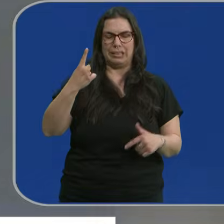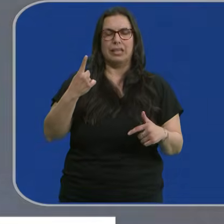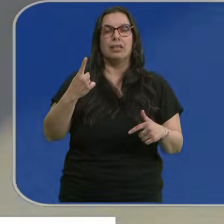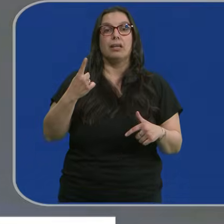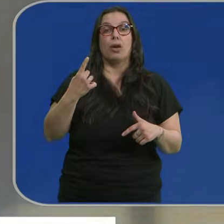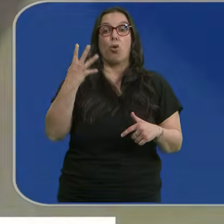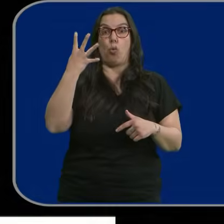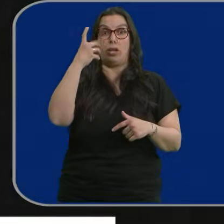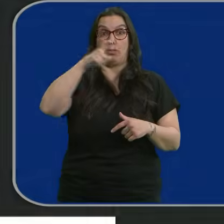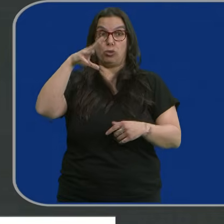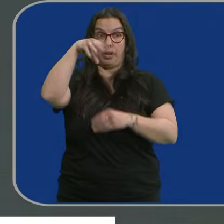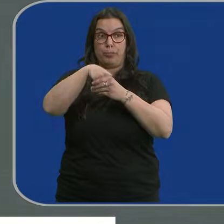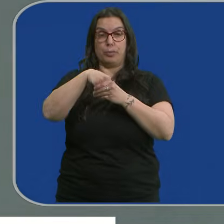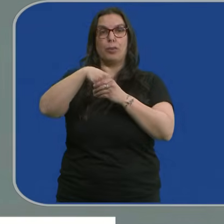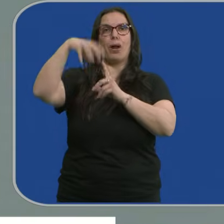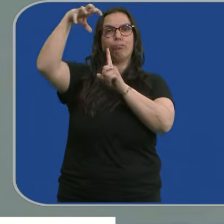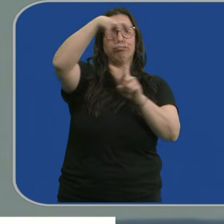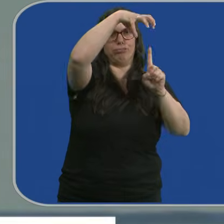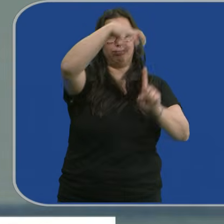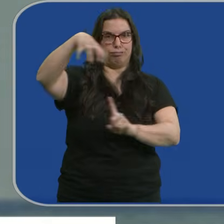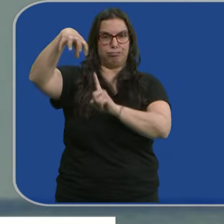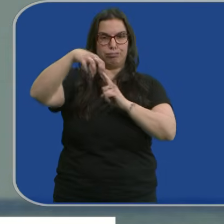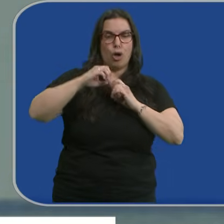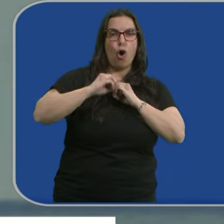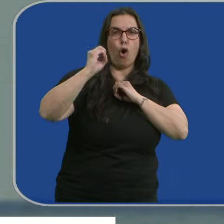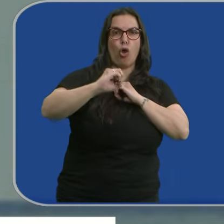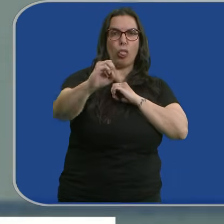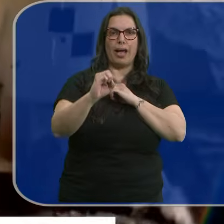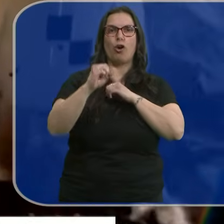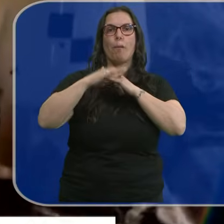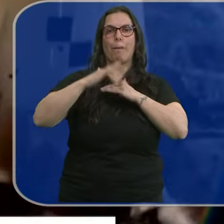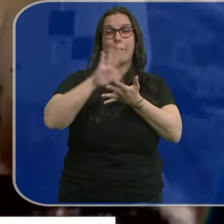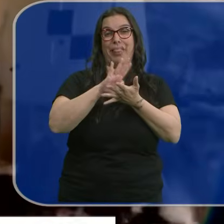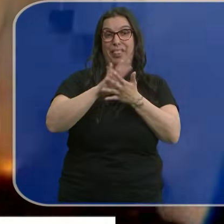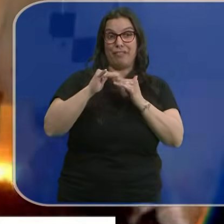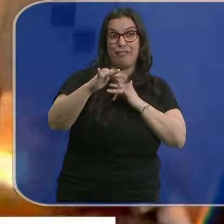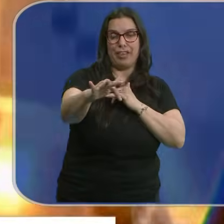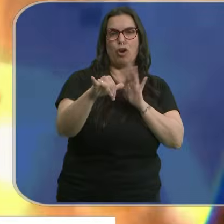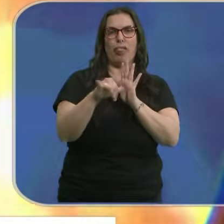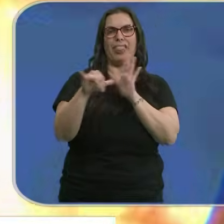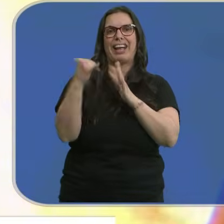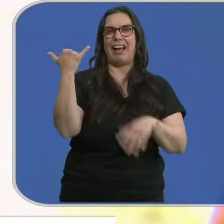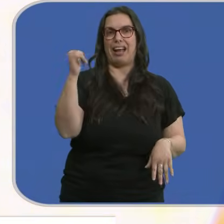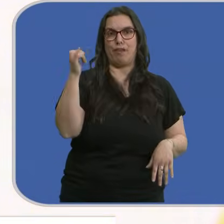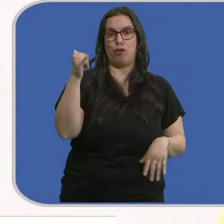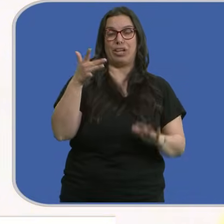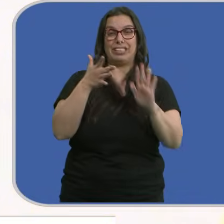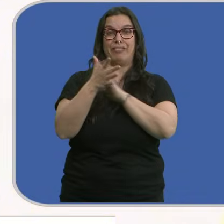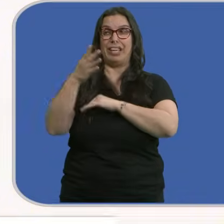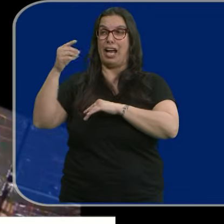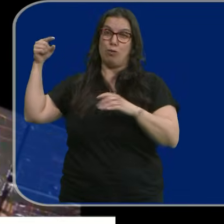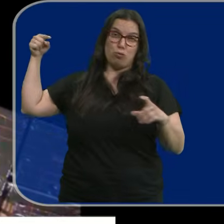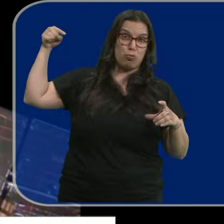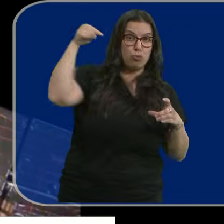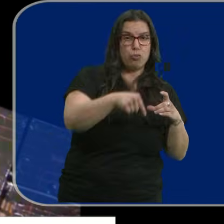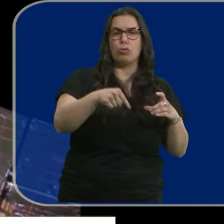Los 4 tripulantes caerán al Océano Pacífico cerca de la costa de San Diego, en California. Se trata de la reentrada más rápida y con mayor presión